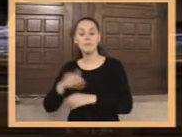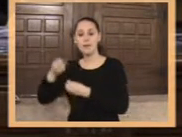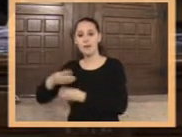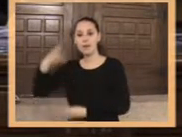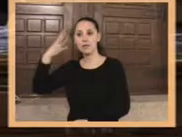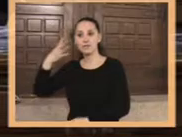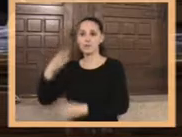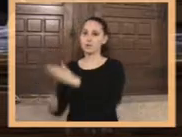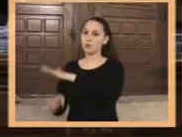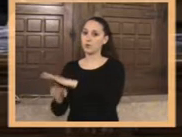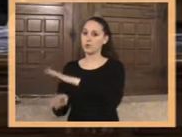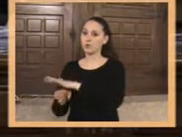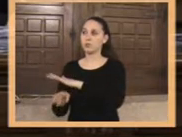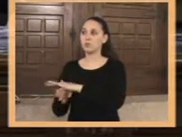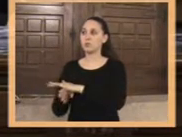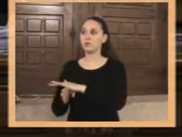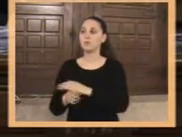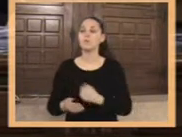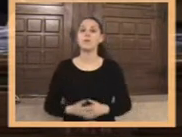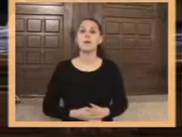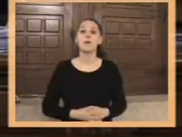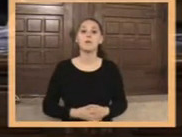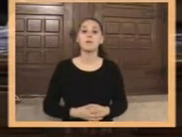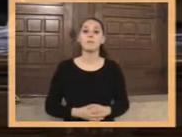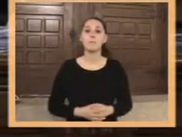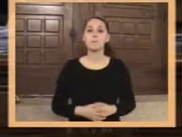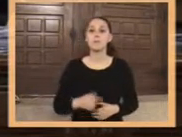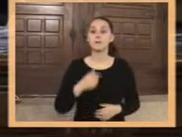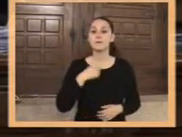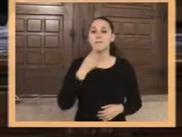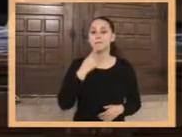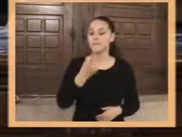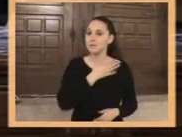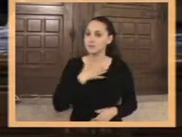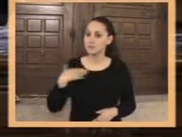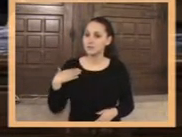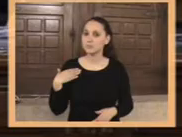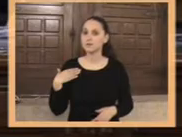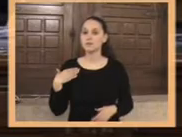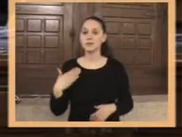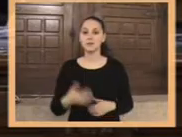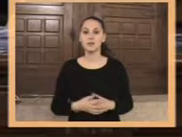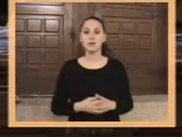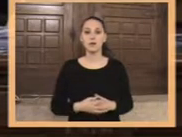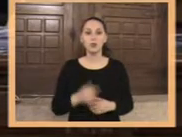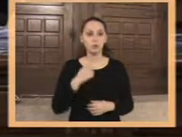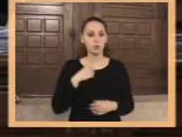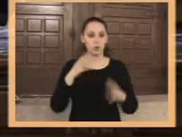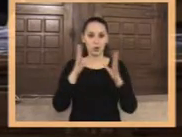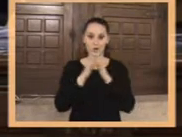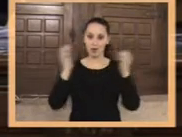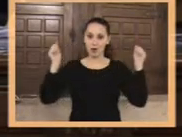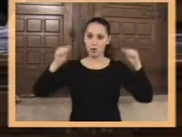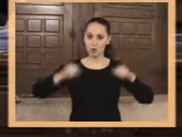vida. Y yo les tengo que decir a continuación también una cosa que han trasladado ustedes. Yo en el acuerdo con